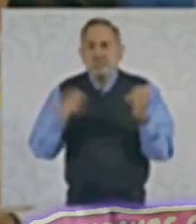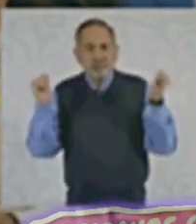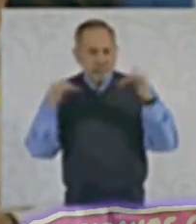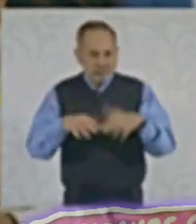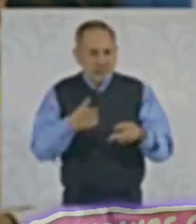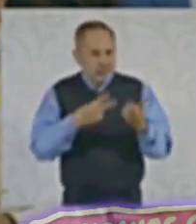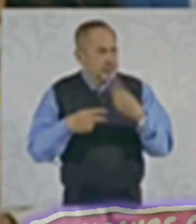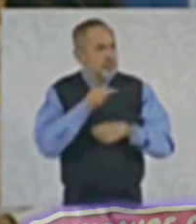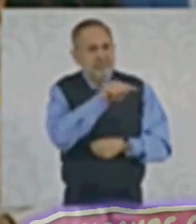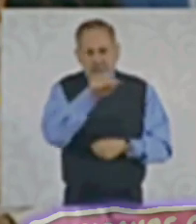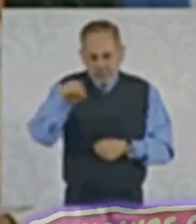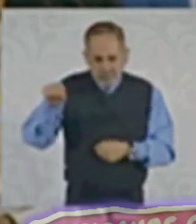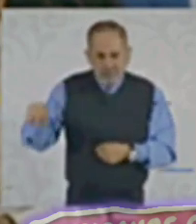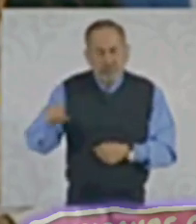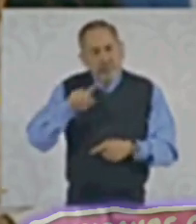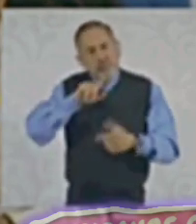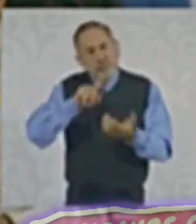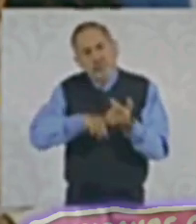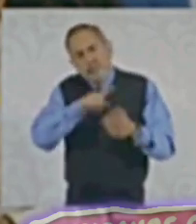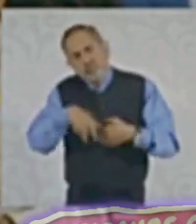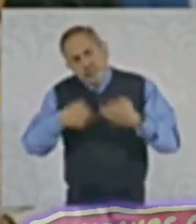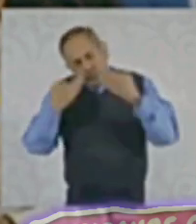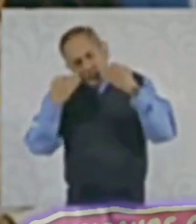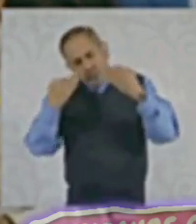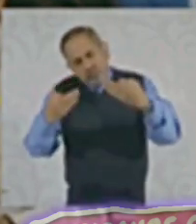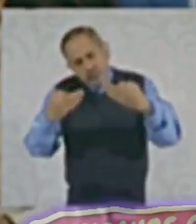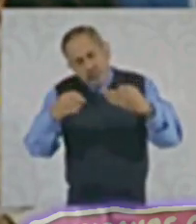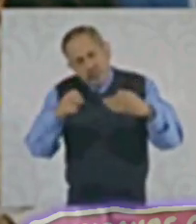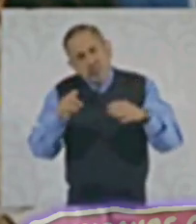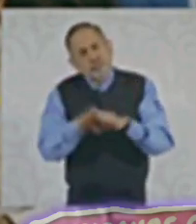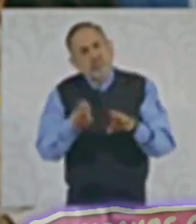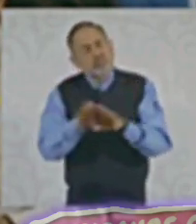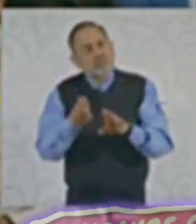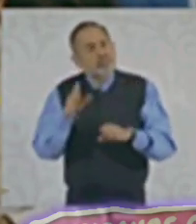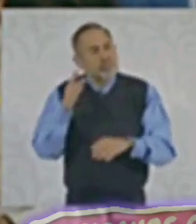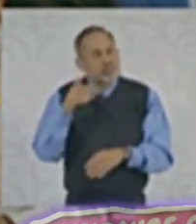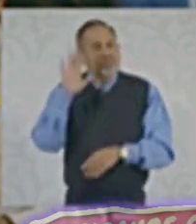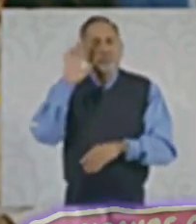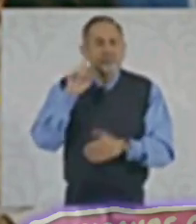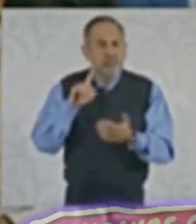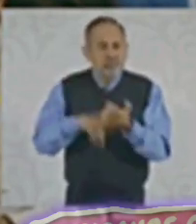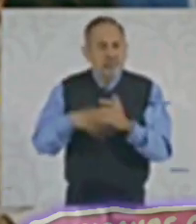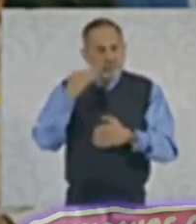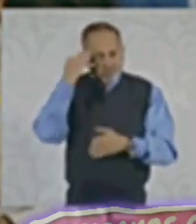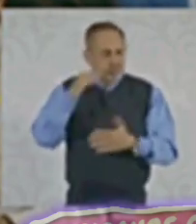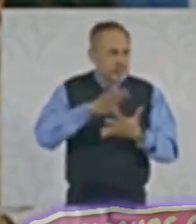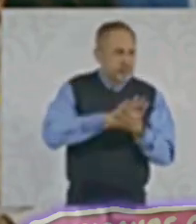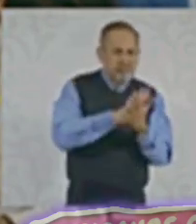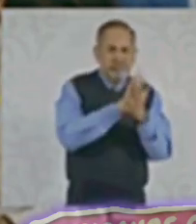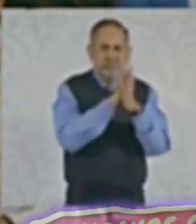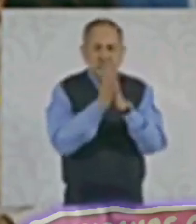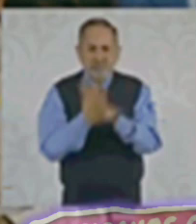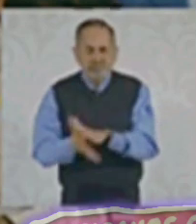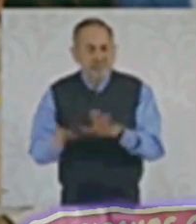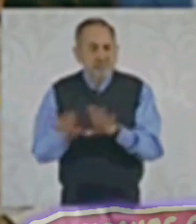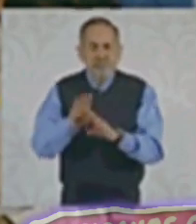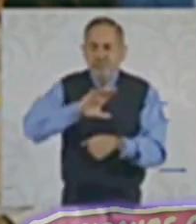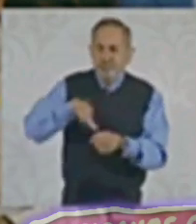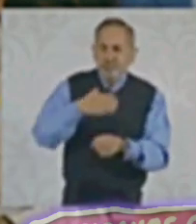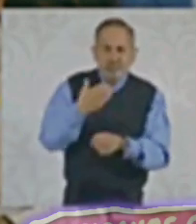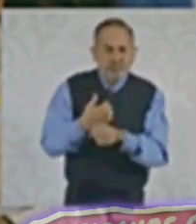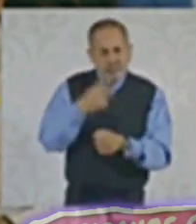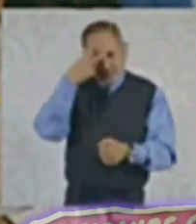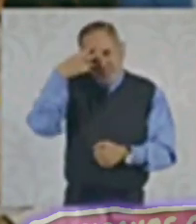presentes, son testigos de estas grandes conquistas y de esta gran transformación que ha tenido México